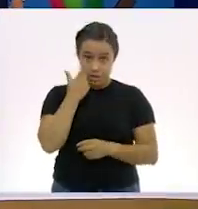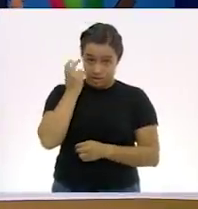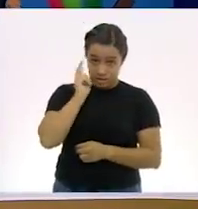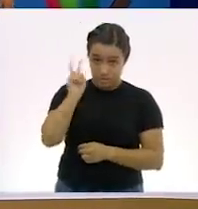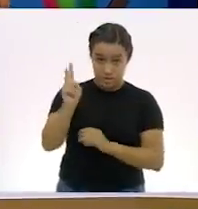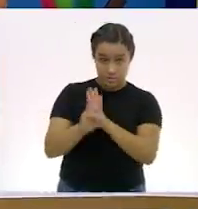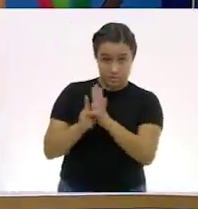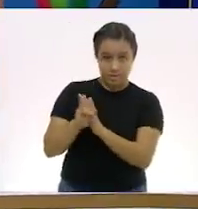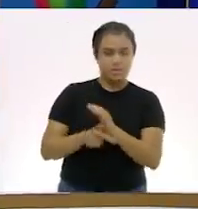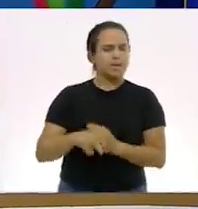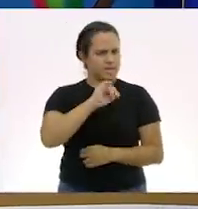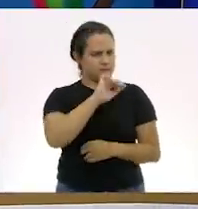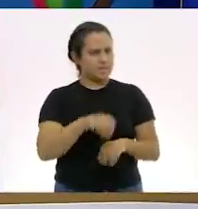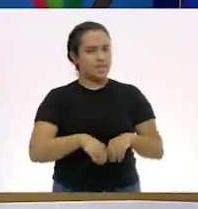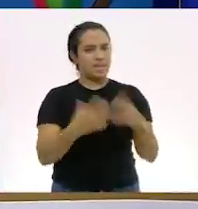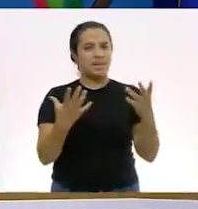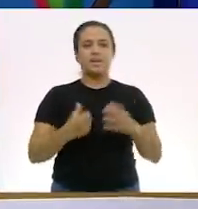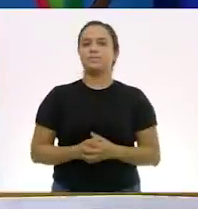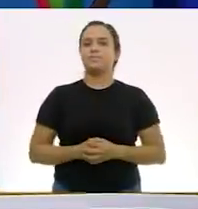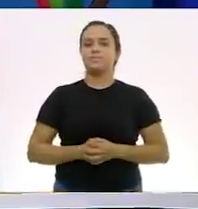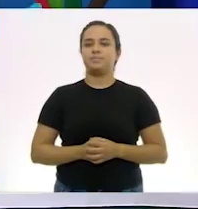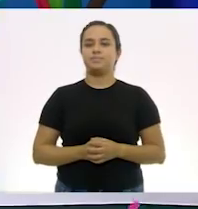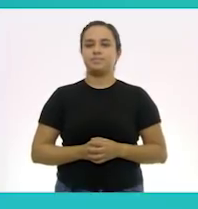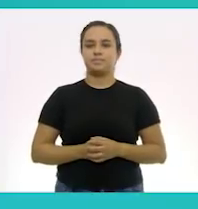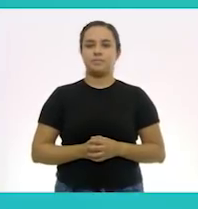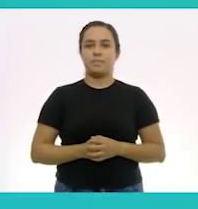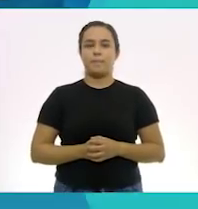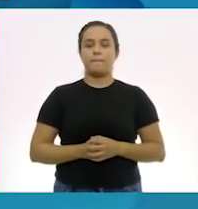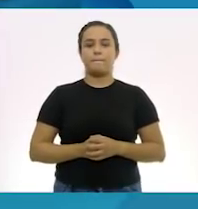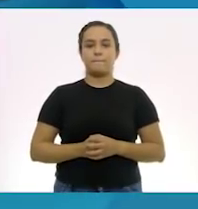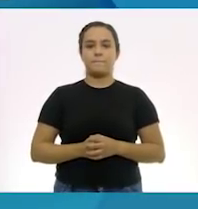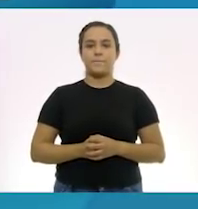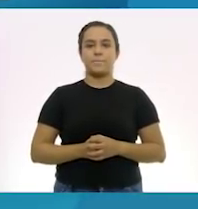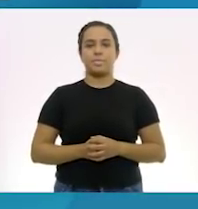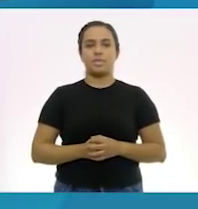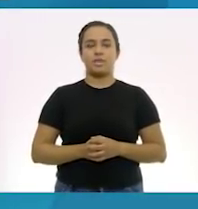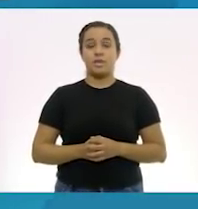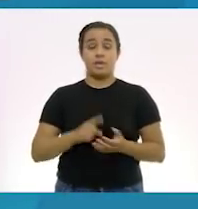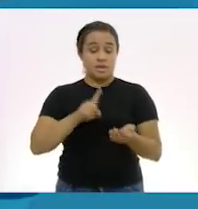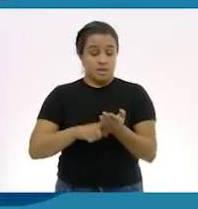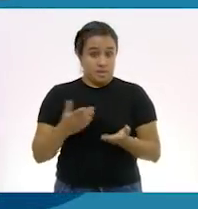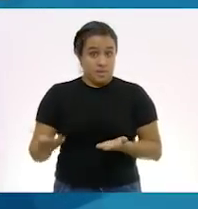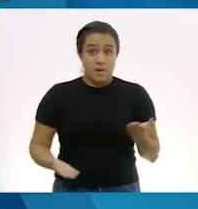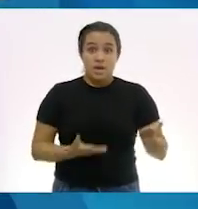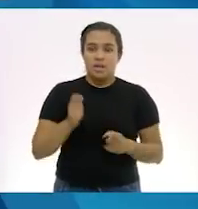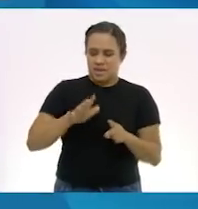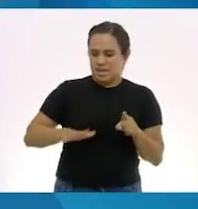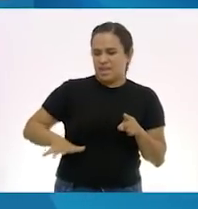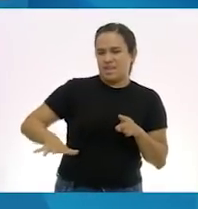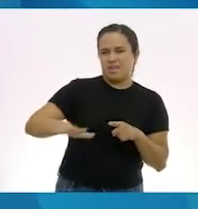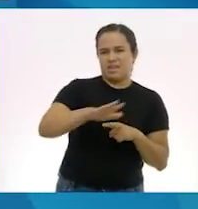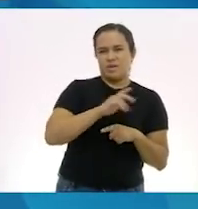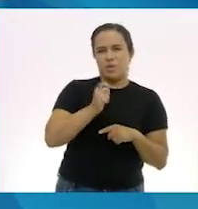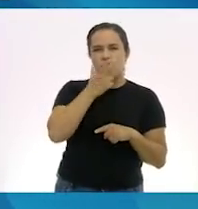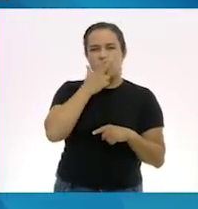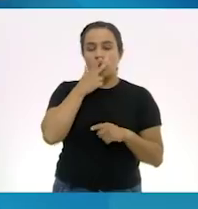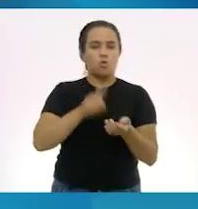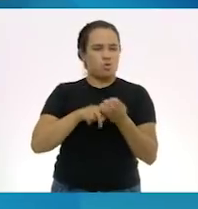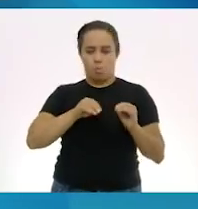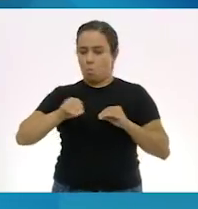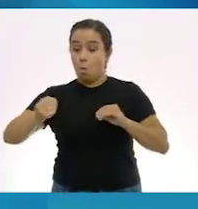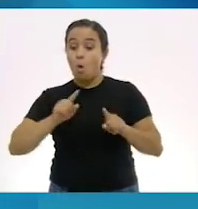cercana a su comunidad y observó una clase de danza en donde escuchó la palabra kinesfera. Y ella quiere saber qué